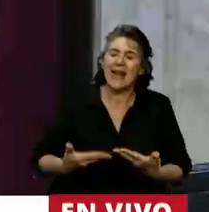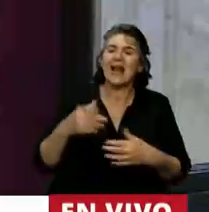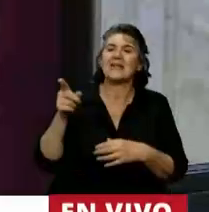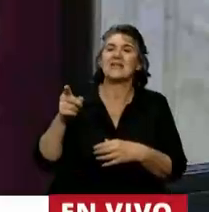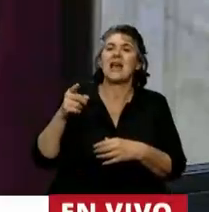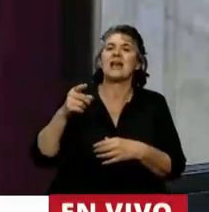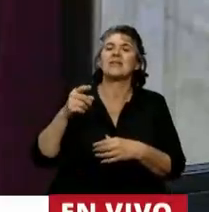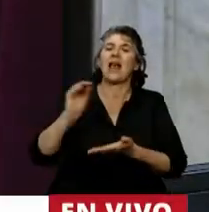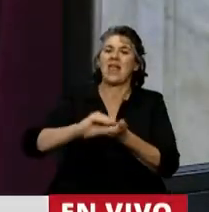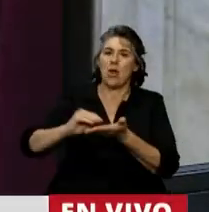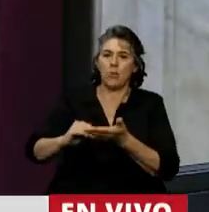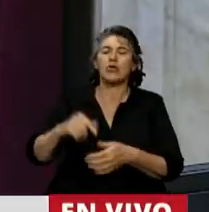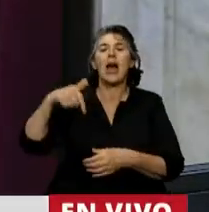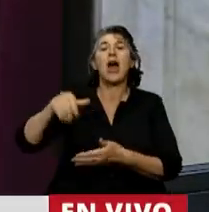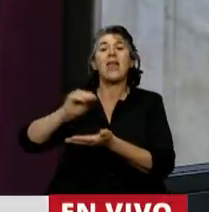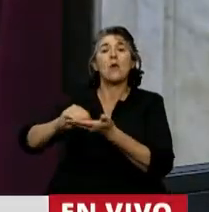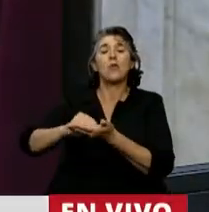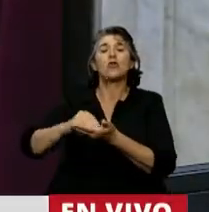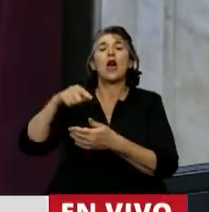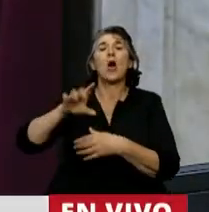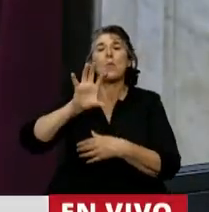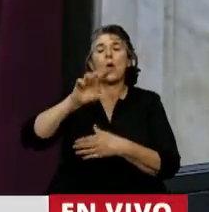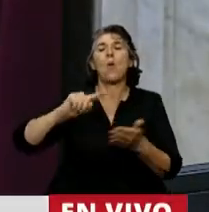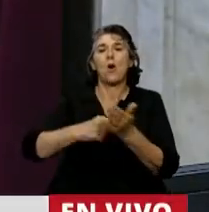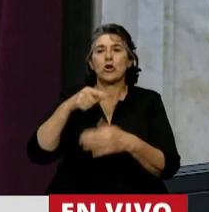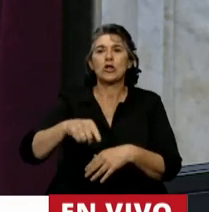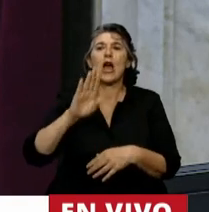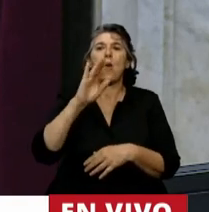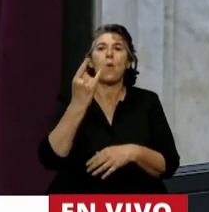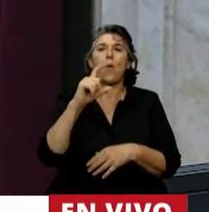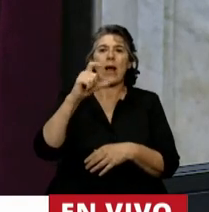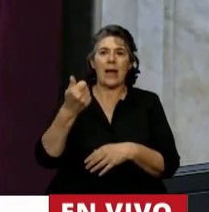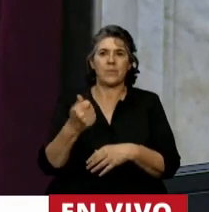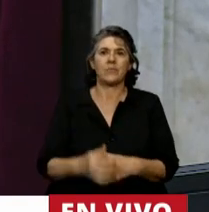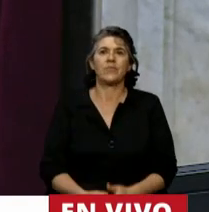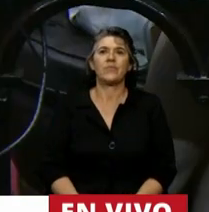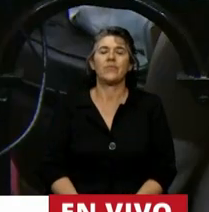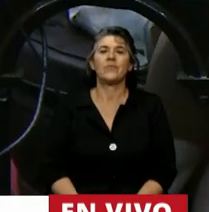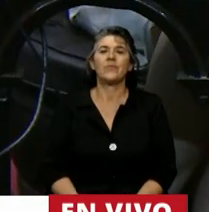En uso de la palabra, el diputado por la provincia de Buenos Aires, Eduardo Buca.